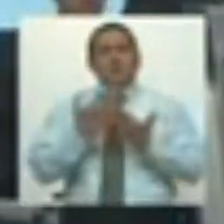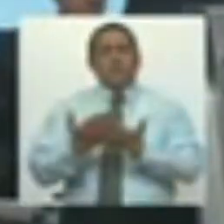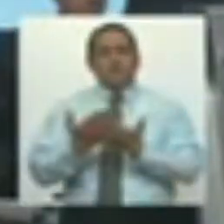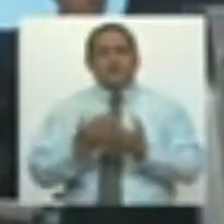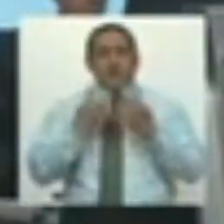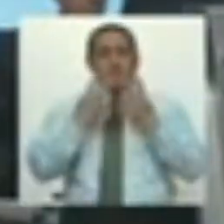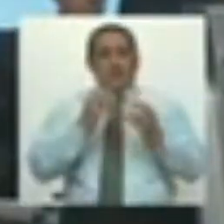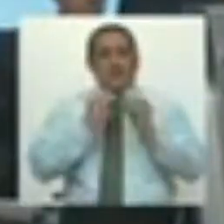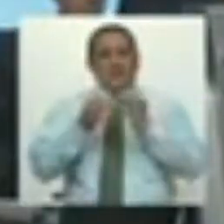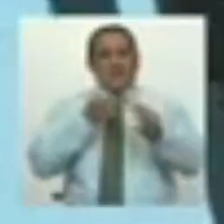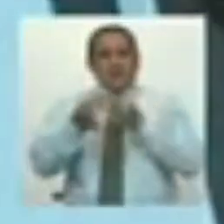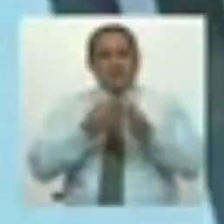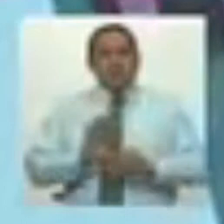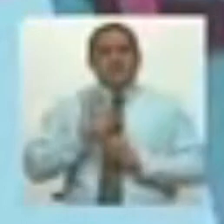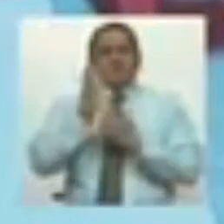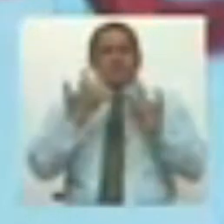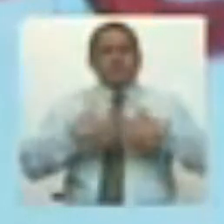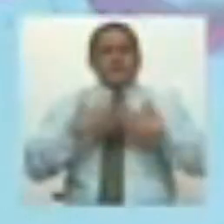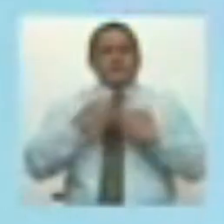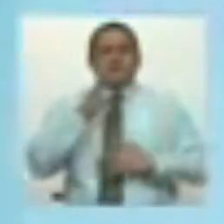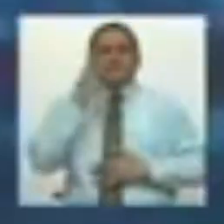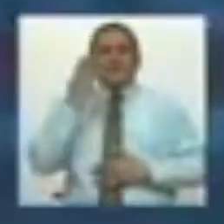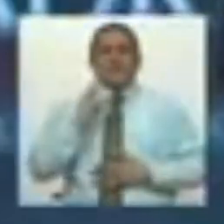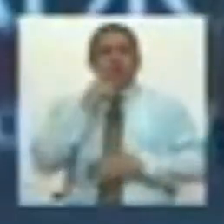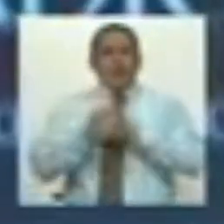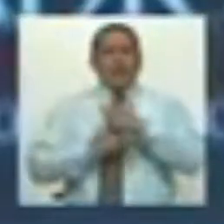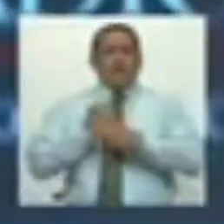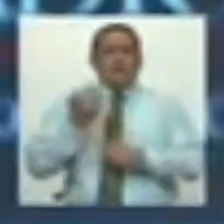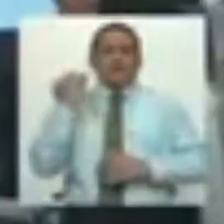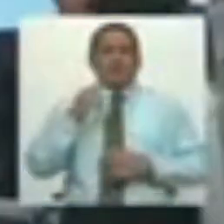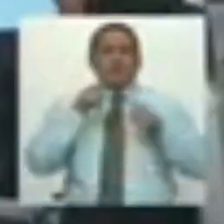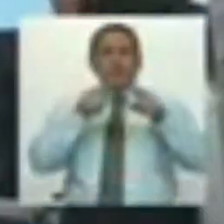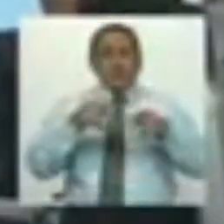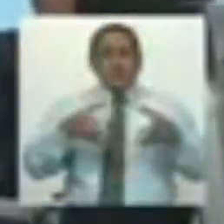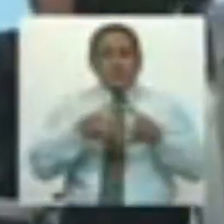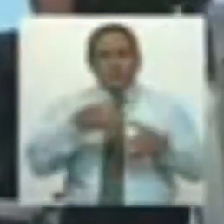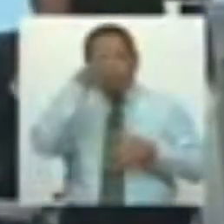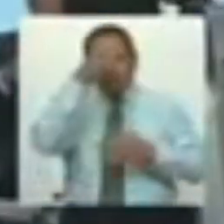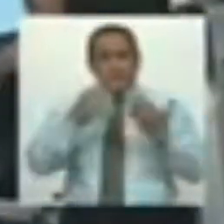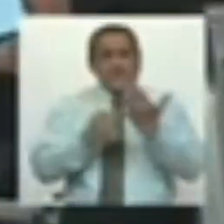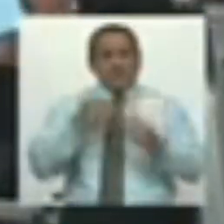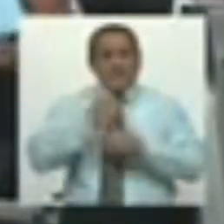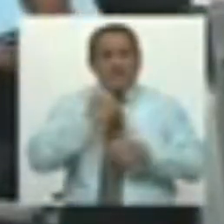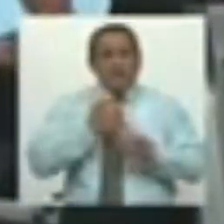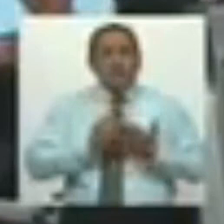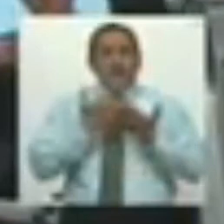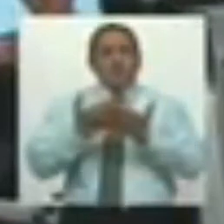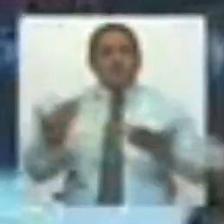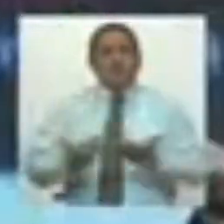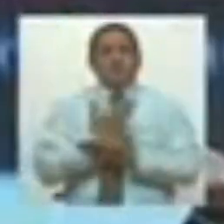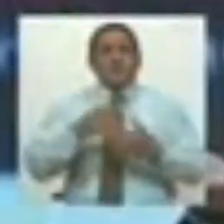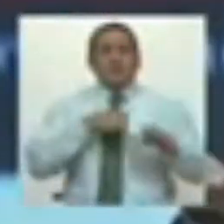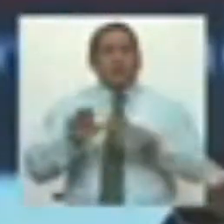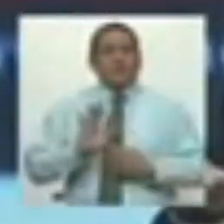con lujo de detalles presentada por una empresa brasilera la agrupación ni siquiera sus técnicos han dado el trabajo de hacer una propuesta creativa